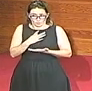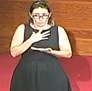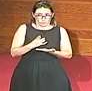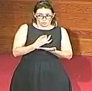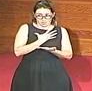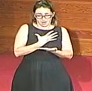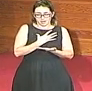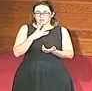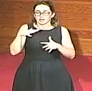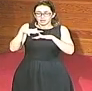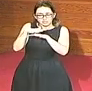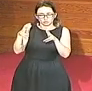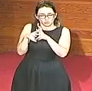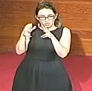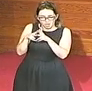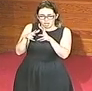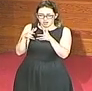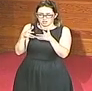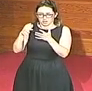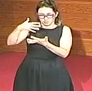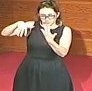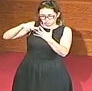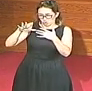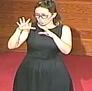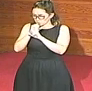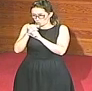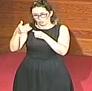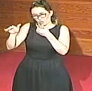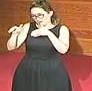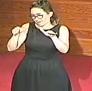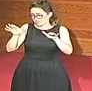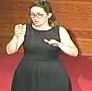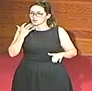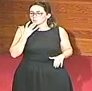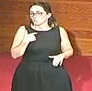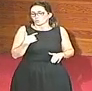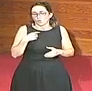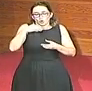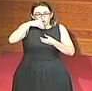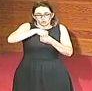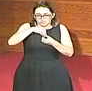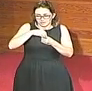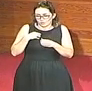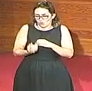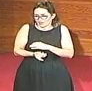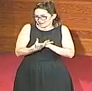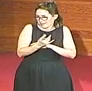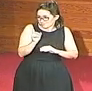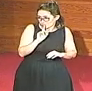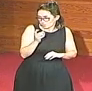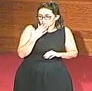redes sociales, con esto de que nosotros no somos creadores de contenido, somos solo plataformas, Twitter,